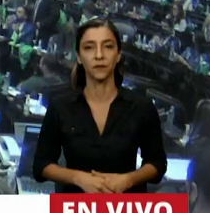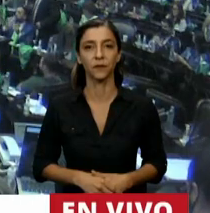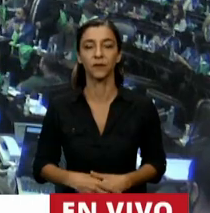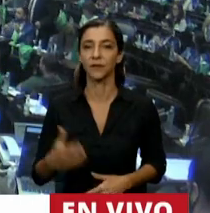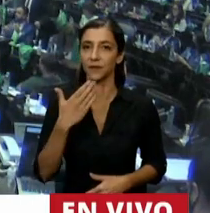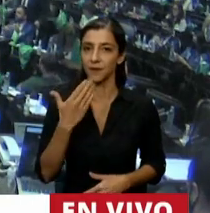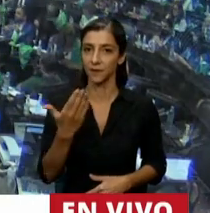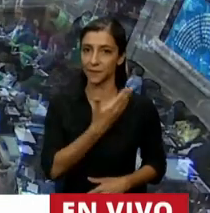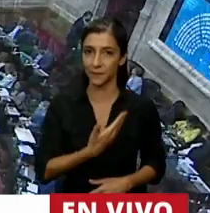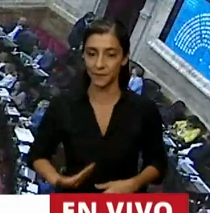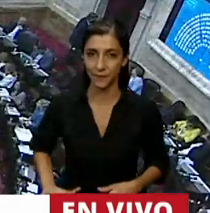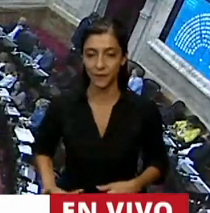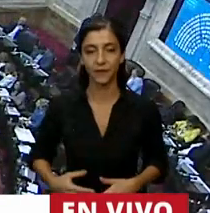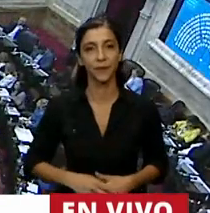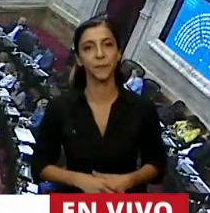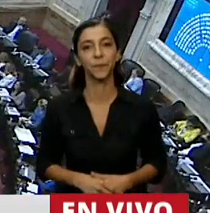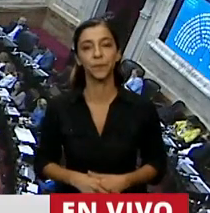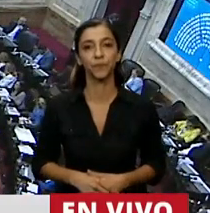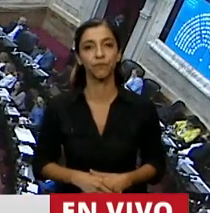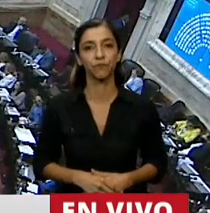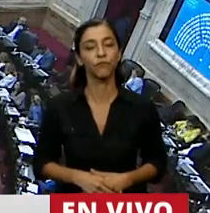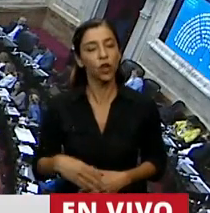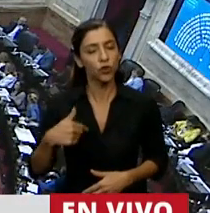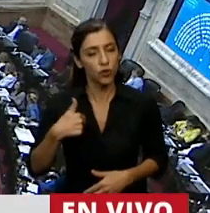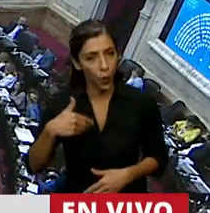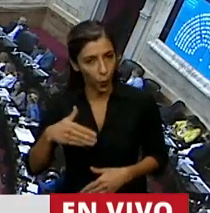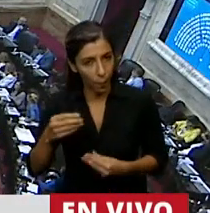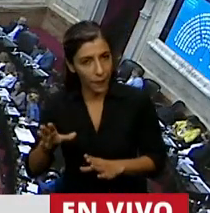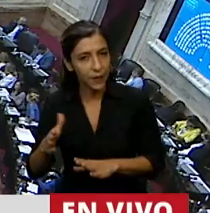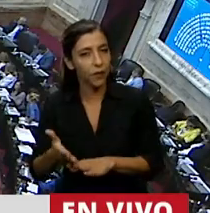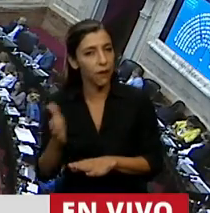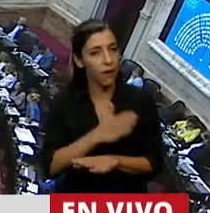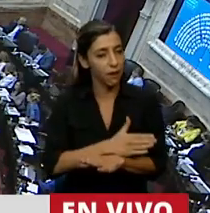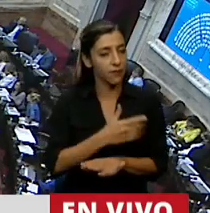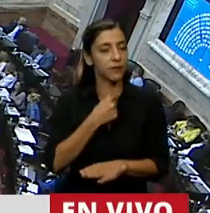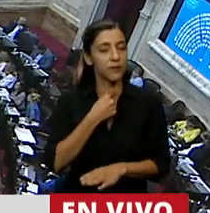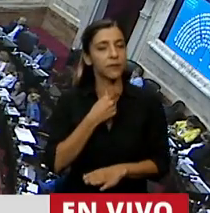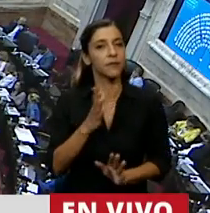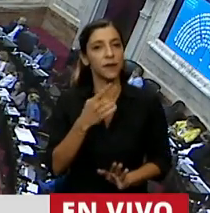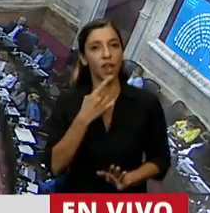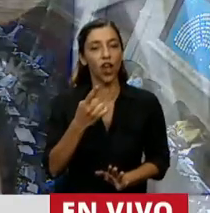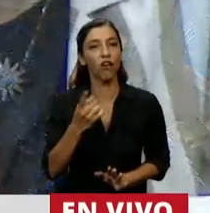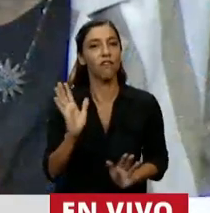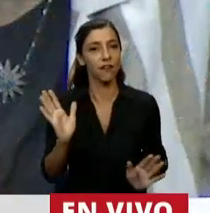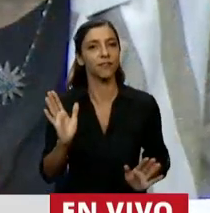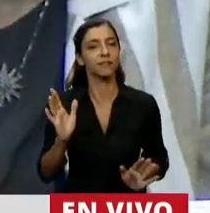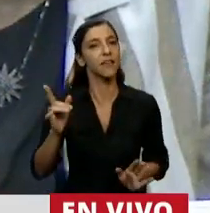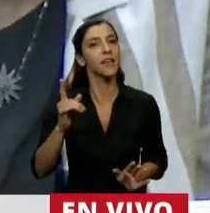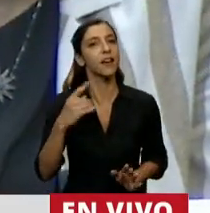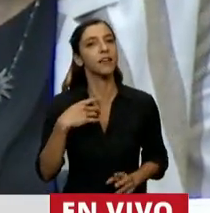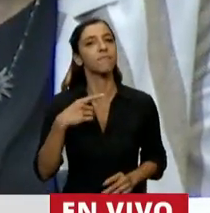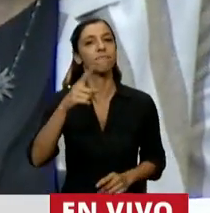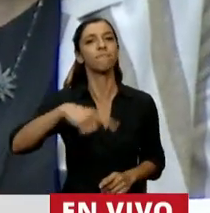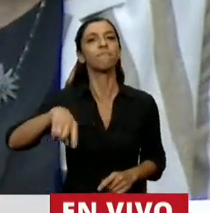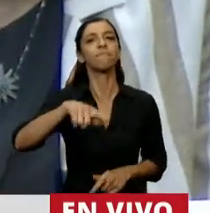Gracias, presidente. Antes de empezar, la verdad que me gustaría reivindicar a todos los jóvenes que están en la plaza,